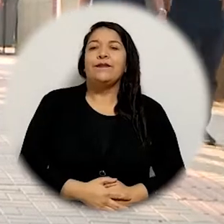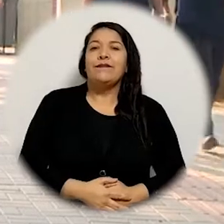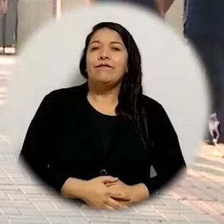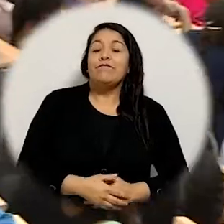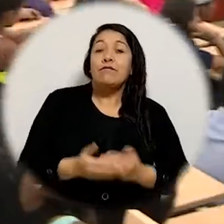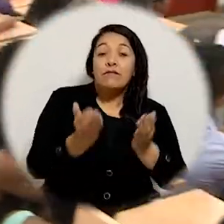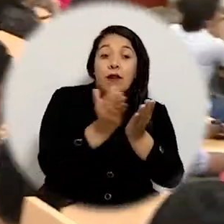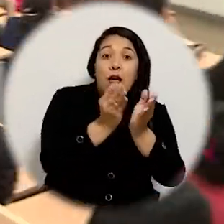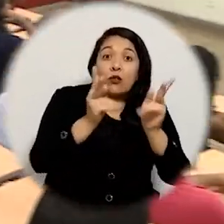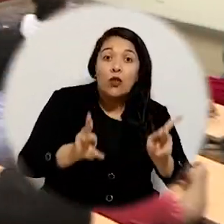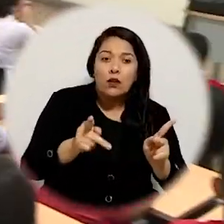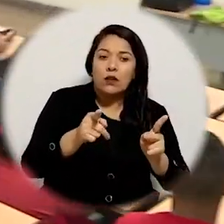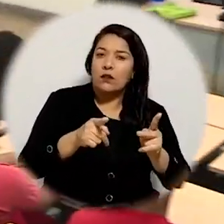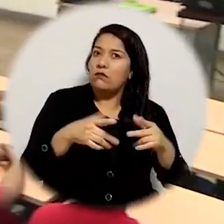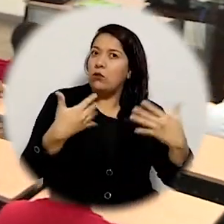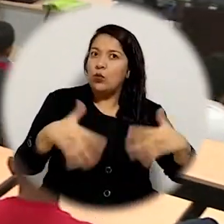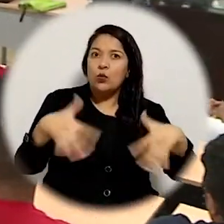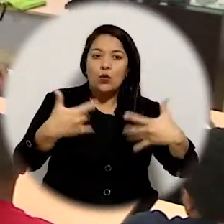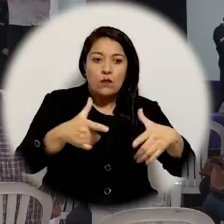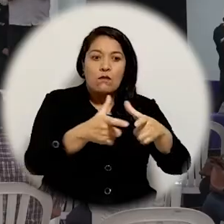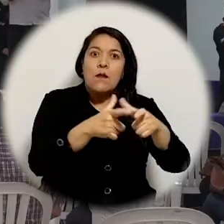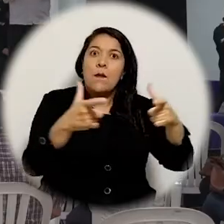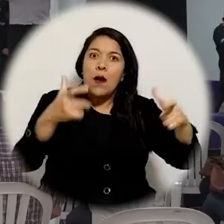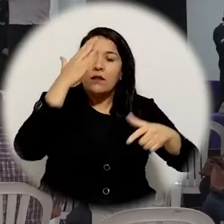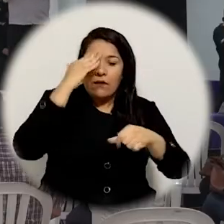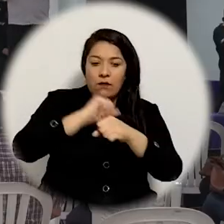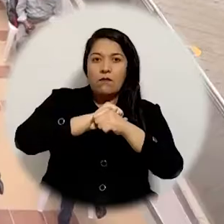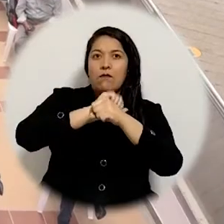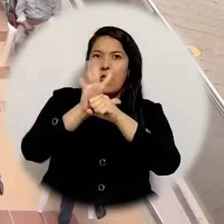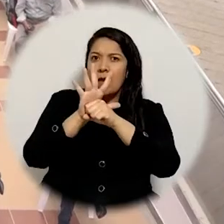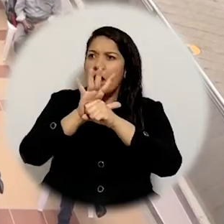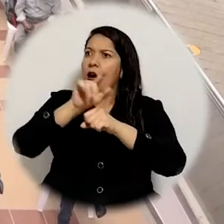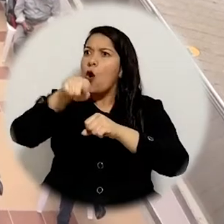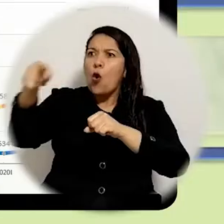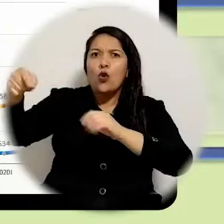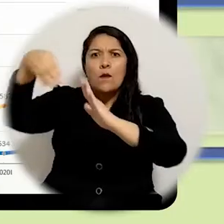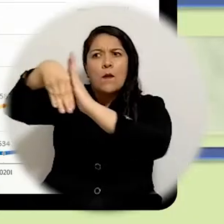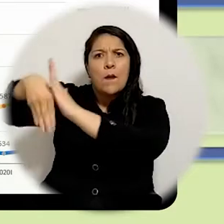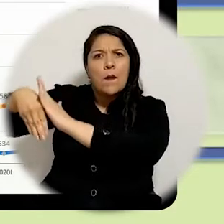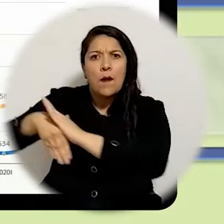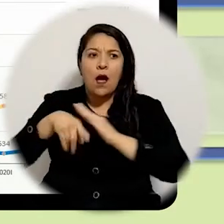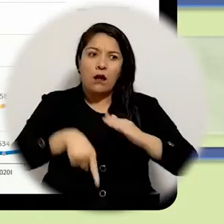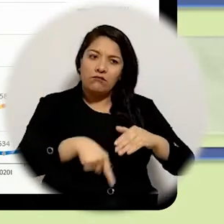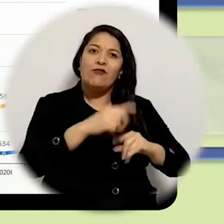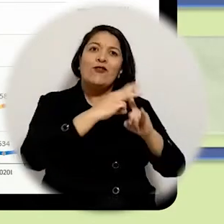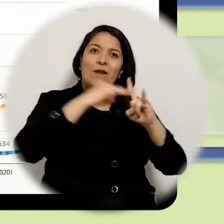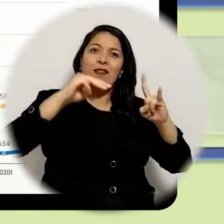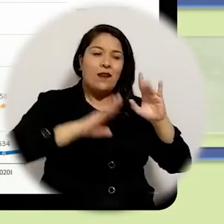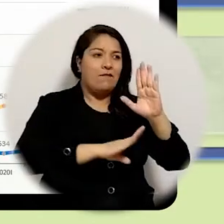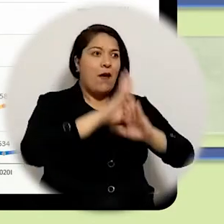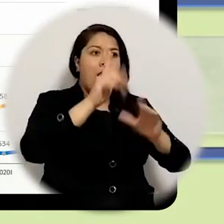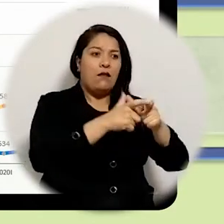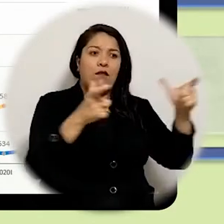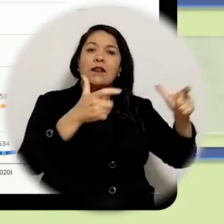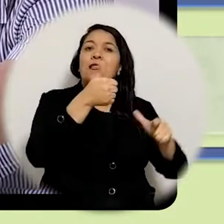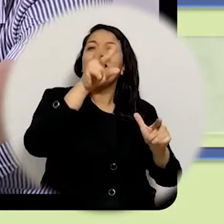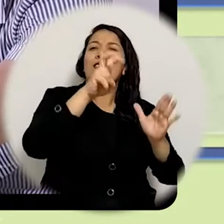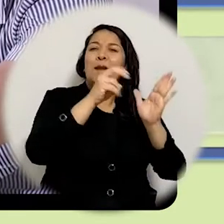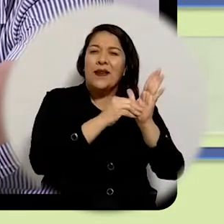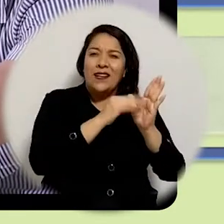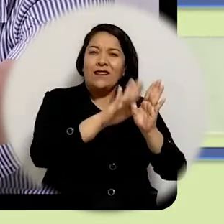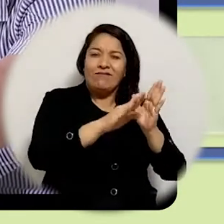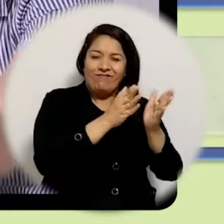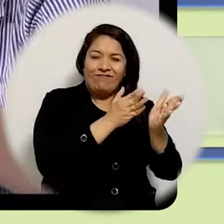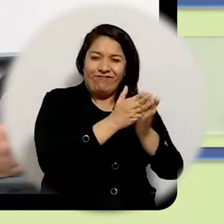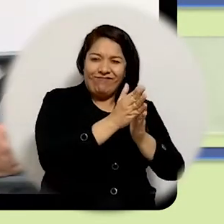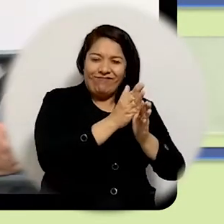en estudiantes pues no solamente hemos crecido en plena pandemia mientras otras universidades perdieron estudiantes nosotros crecimos hoy estamos en 17 mil estudiantes de